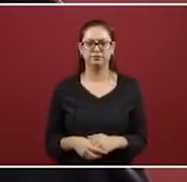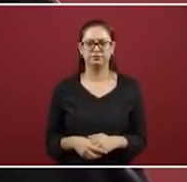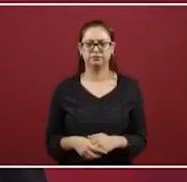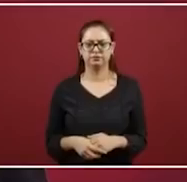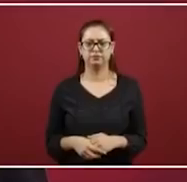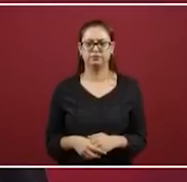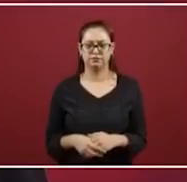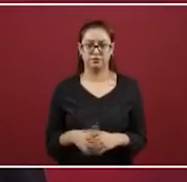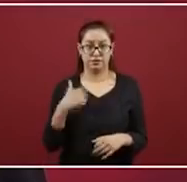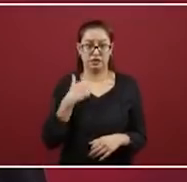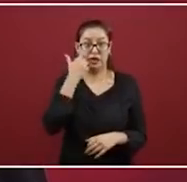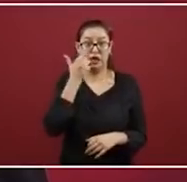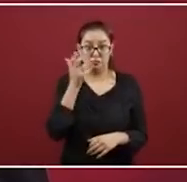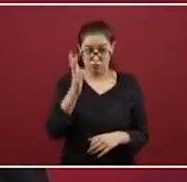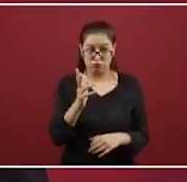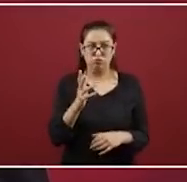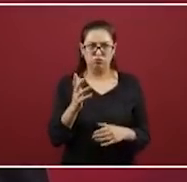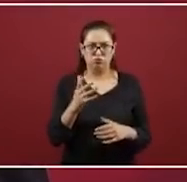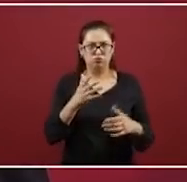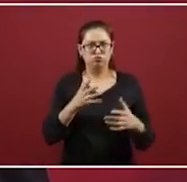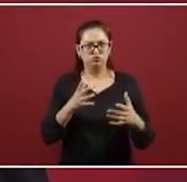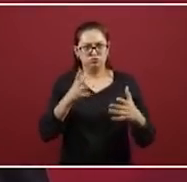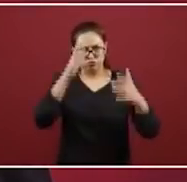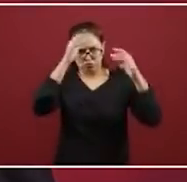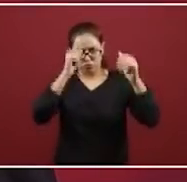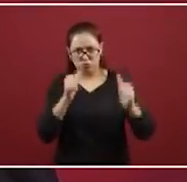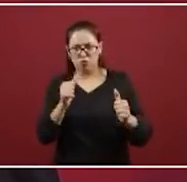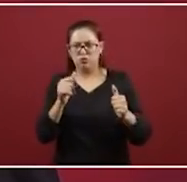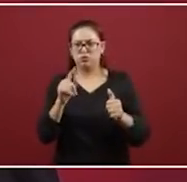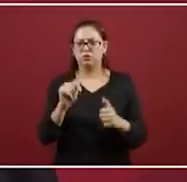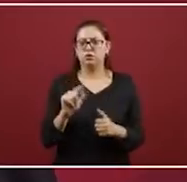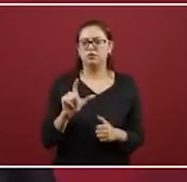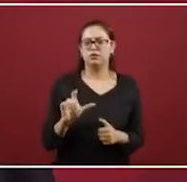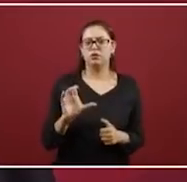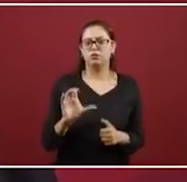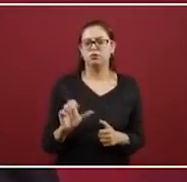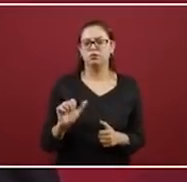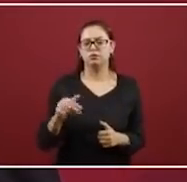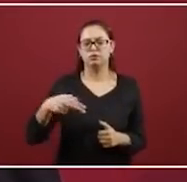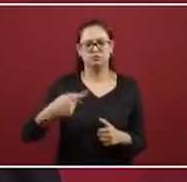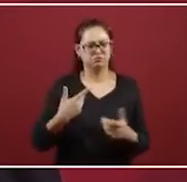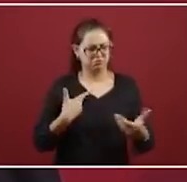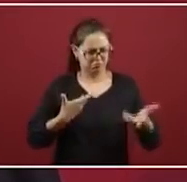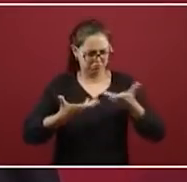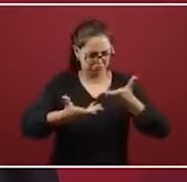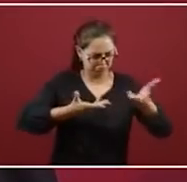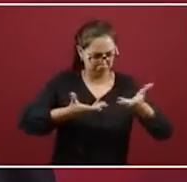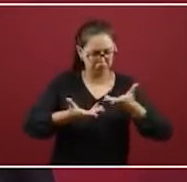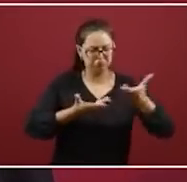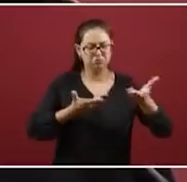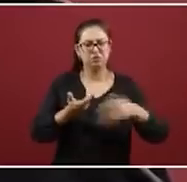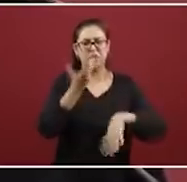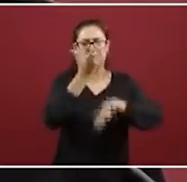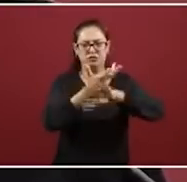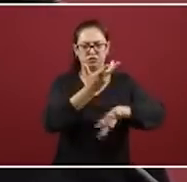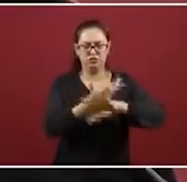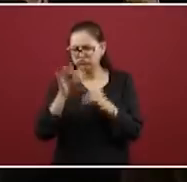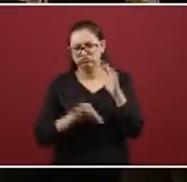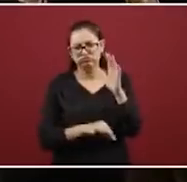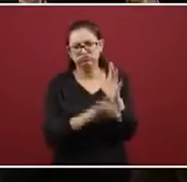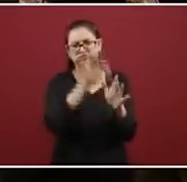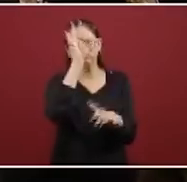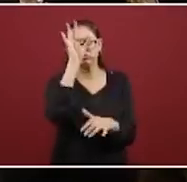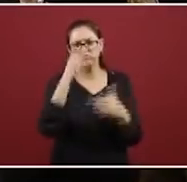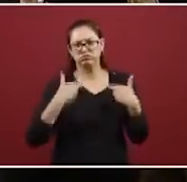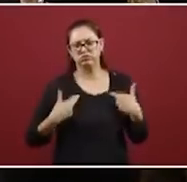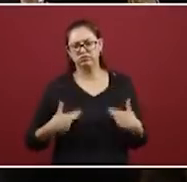ese Tratado de Libre Comercio con Estados Unidos y con Canadá.